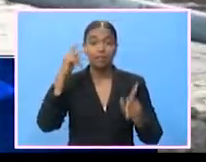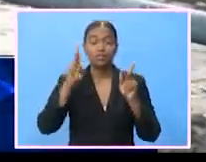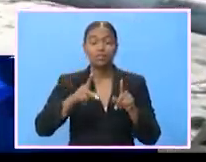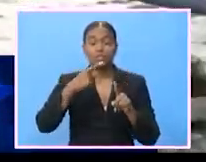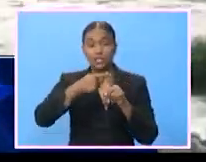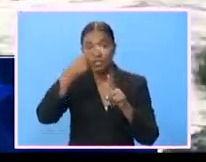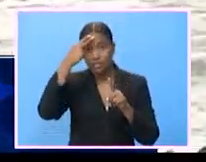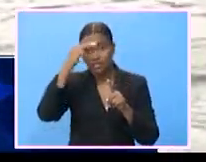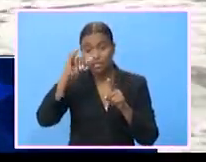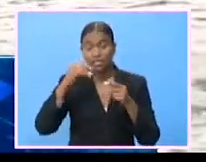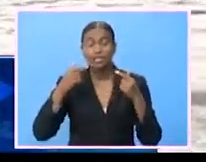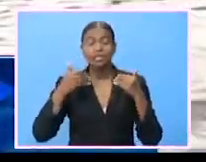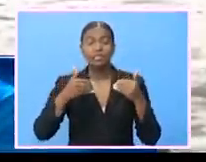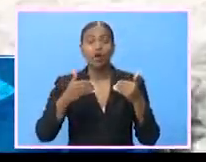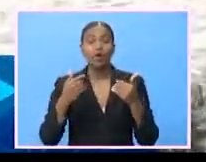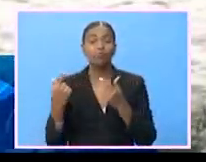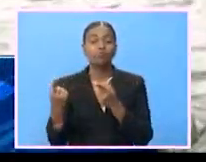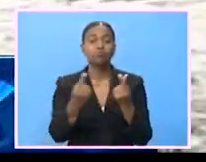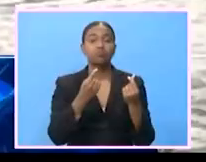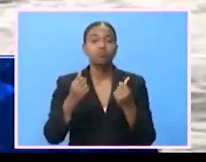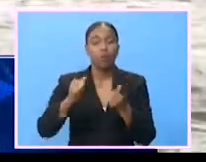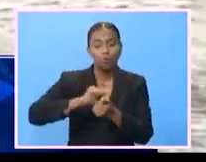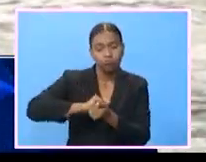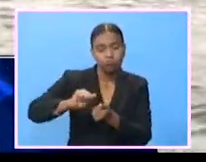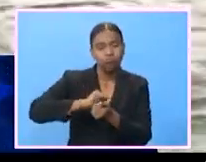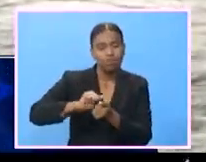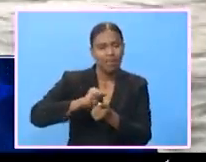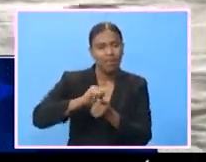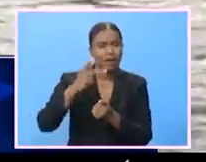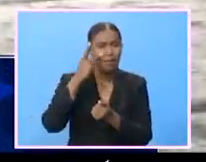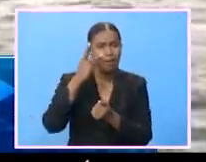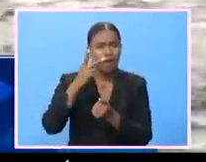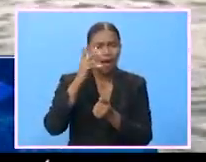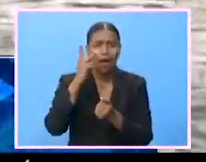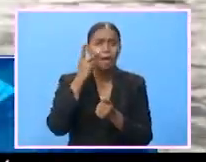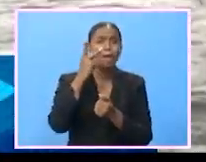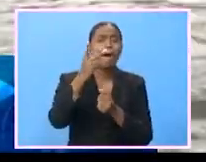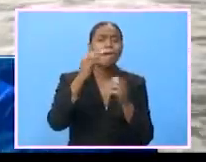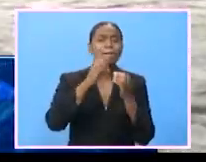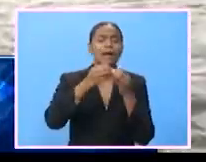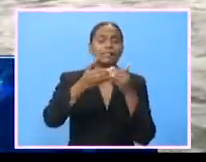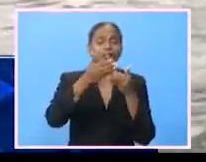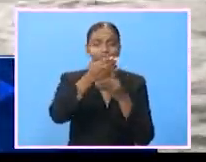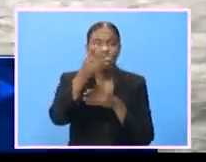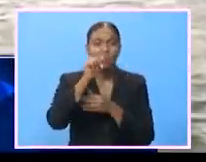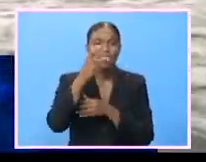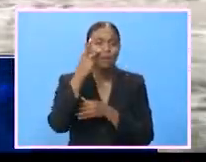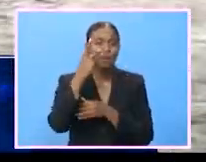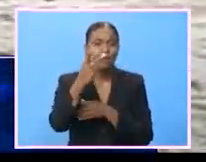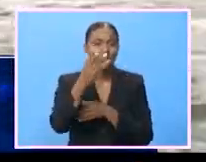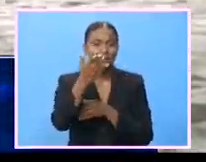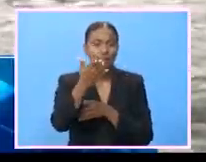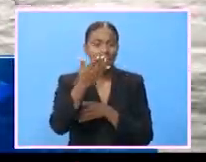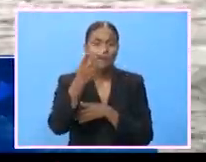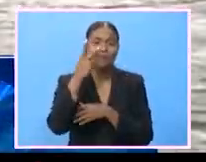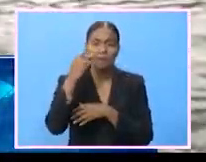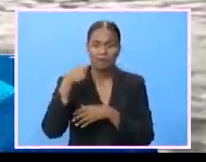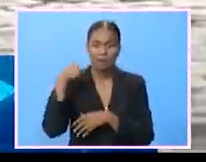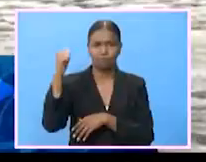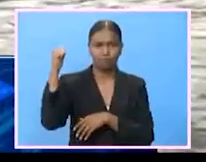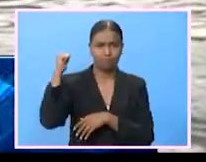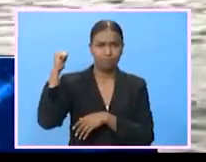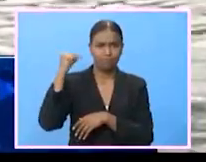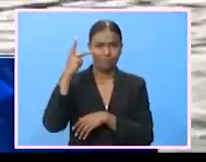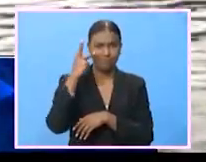haitianos desarrollando pues el ejercicio de lavar, ¿eh? Miren, me voy a poner más cerca para que ustedes puedan observar. Miren acá, a mis espaldas,